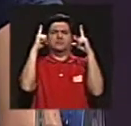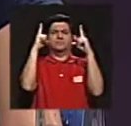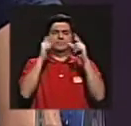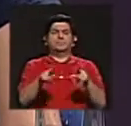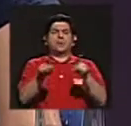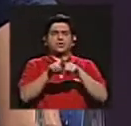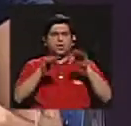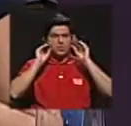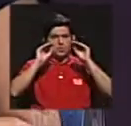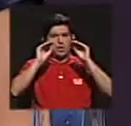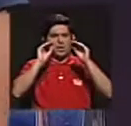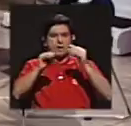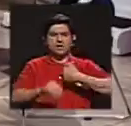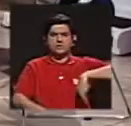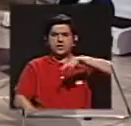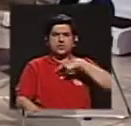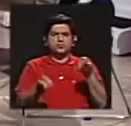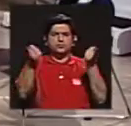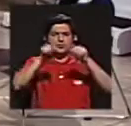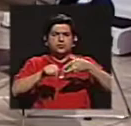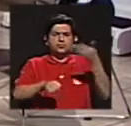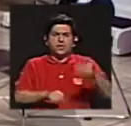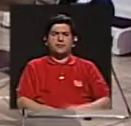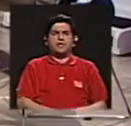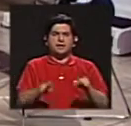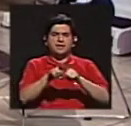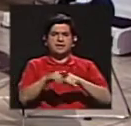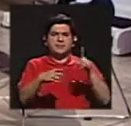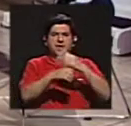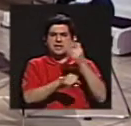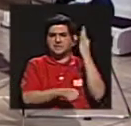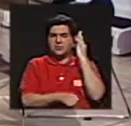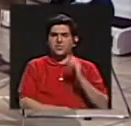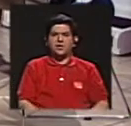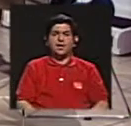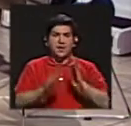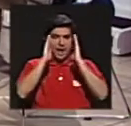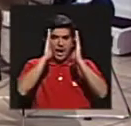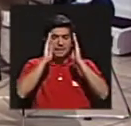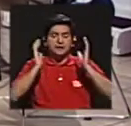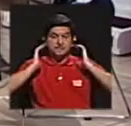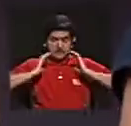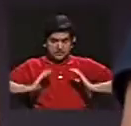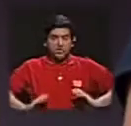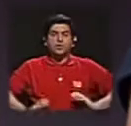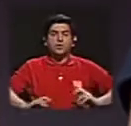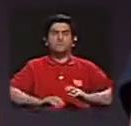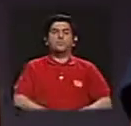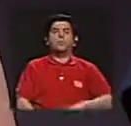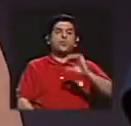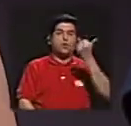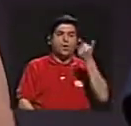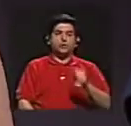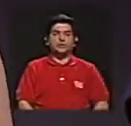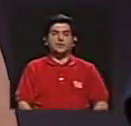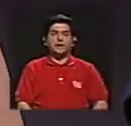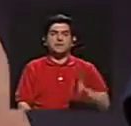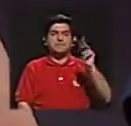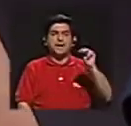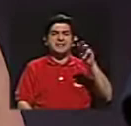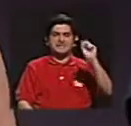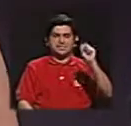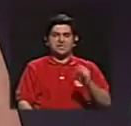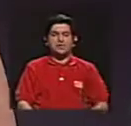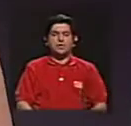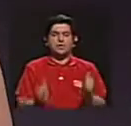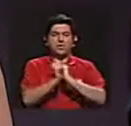muy didáctica de lo que nos puede pasar y lo que debemos de hacer las mujeres con estar atentas a nuestro cuerpo. Y otra que hizo Marcia Saborío, que